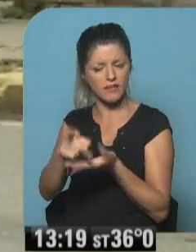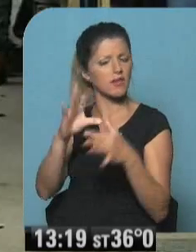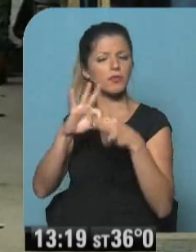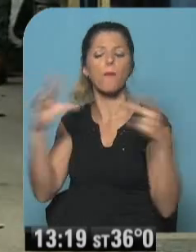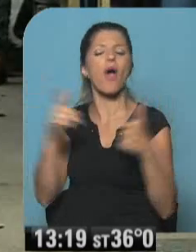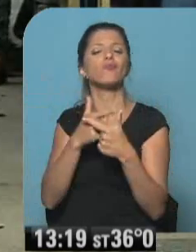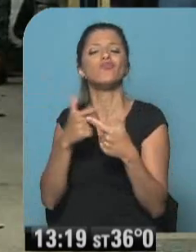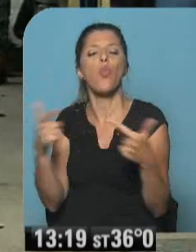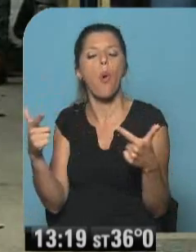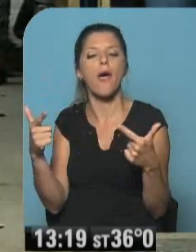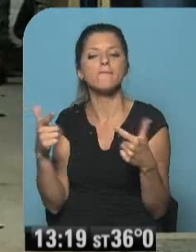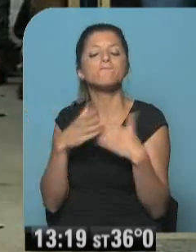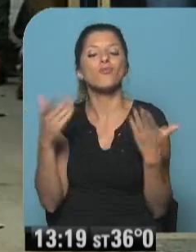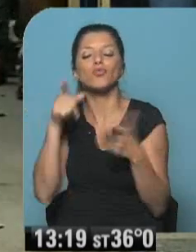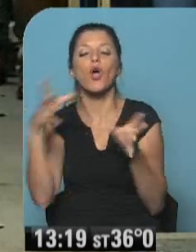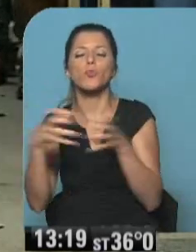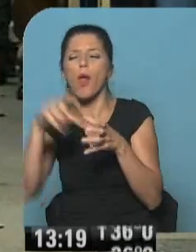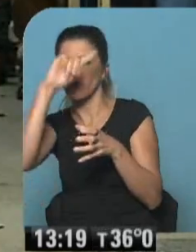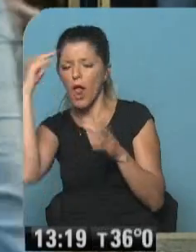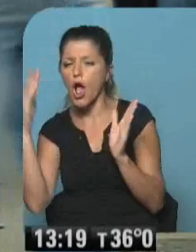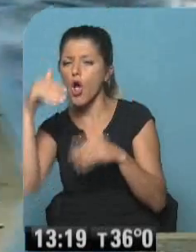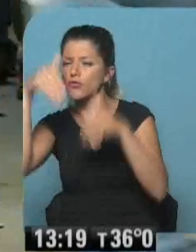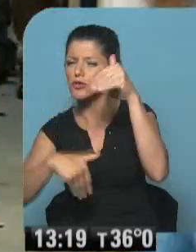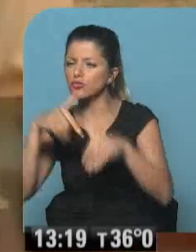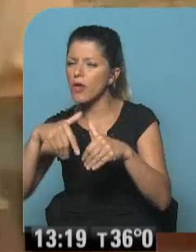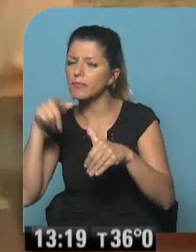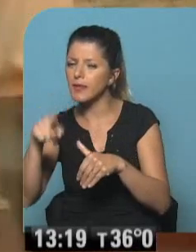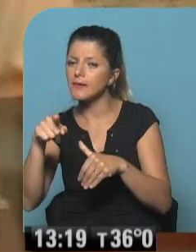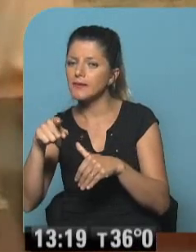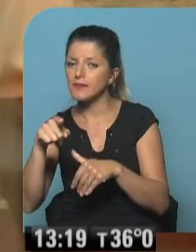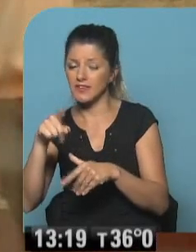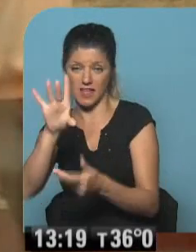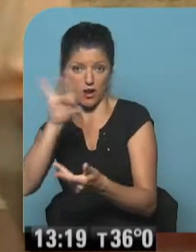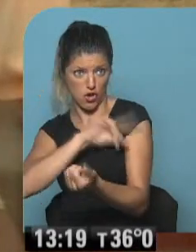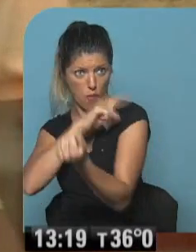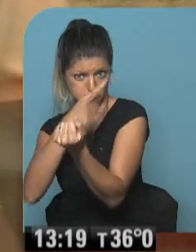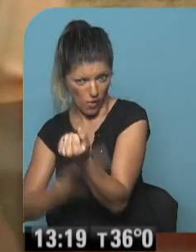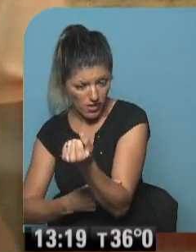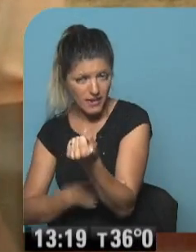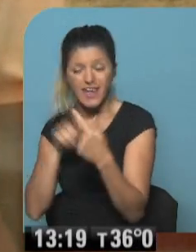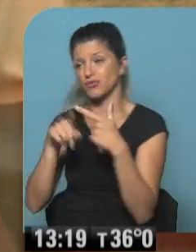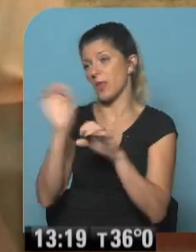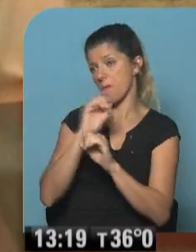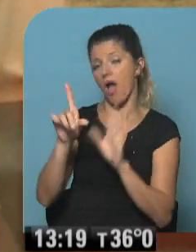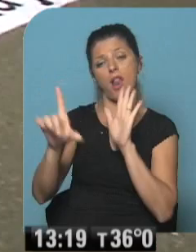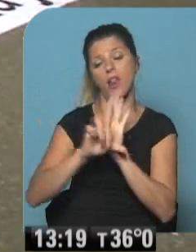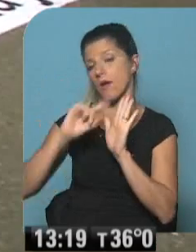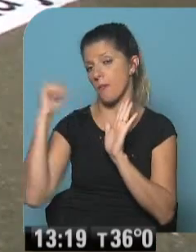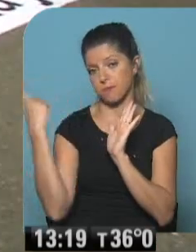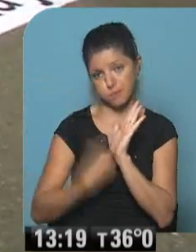democracia y que los actos de la Asamblea Constituyente, erigida como poder soberano, serían considerados